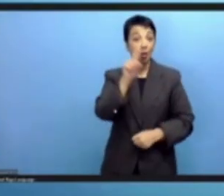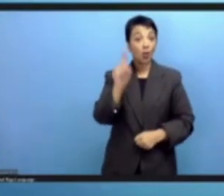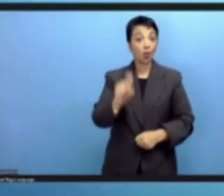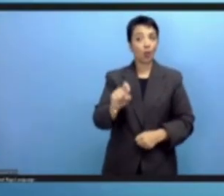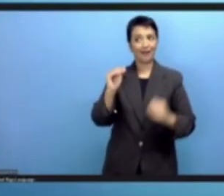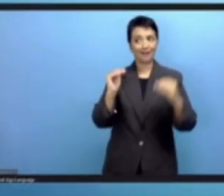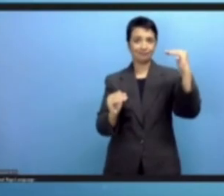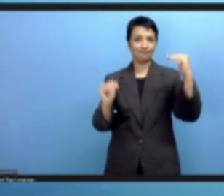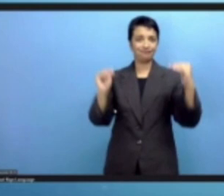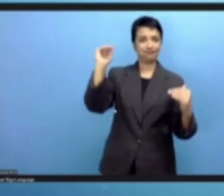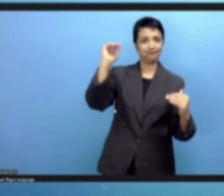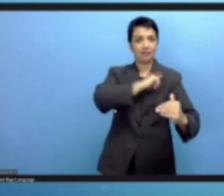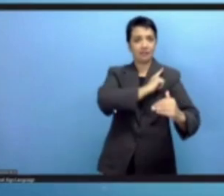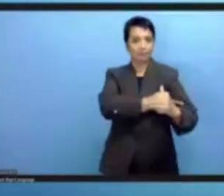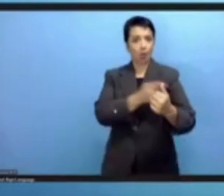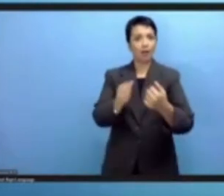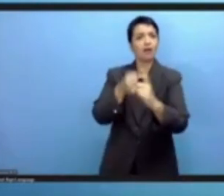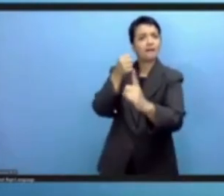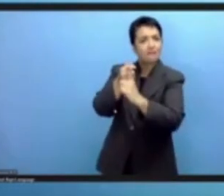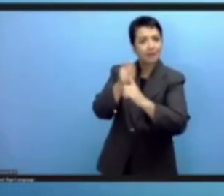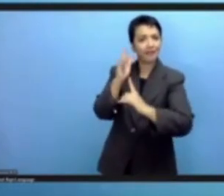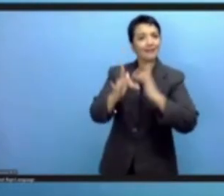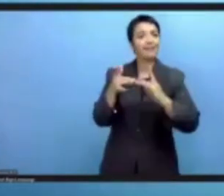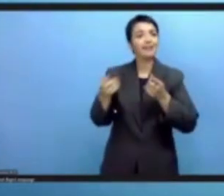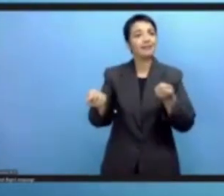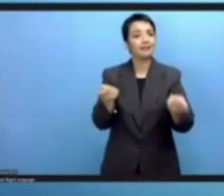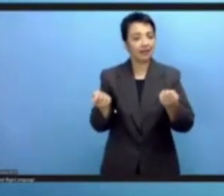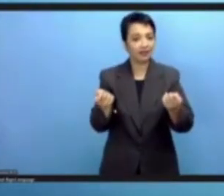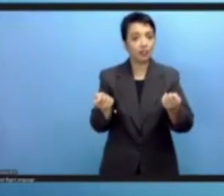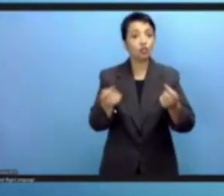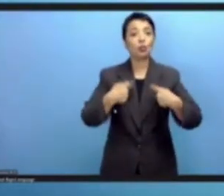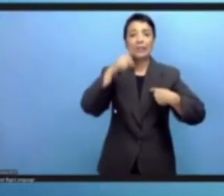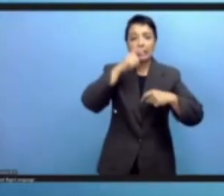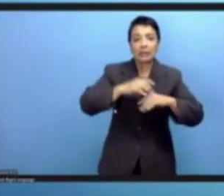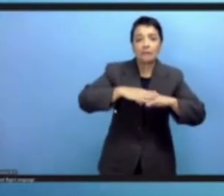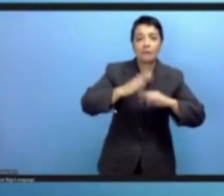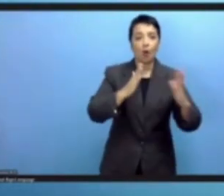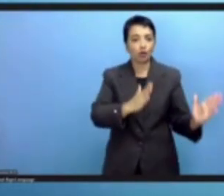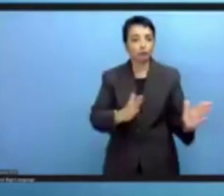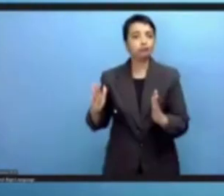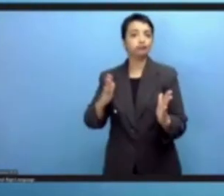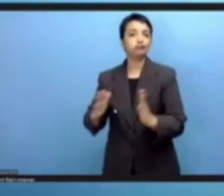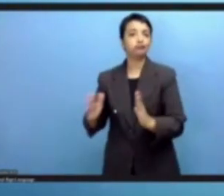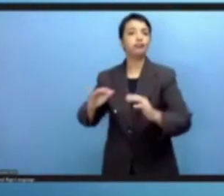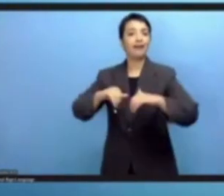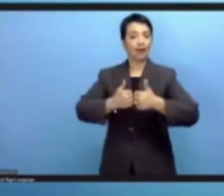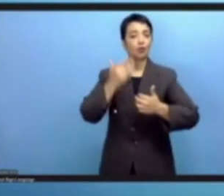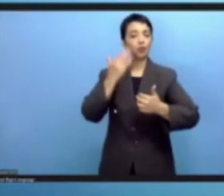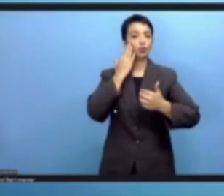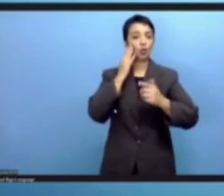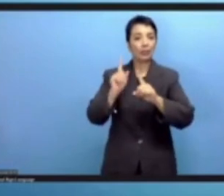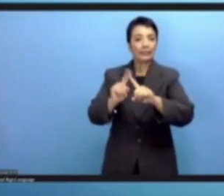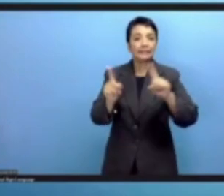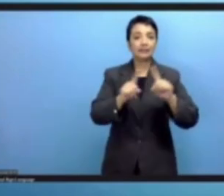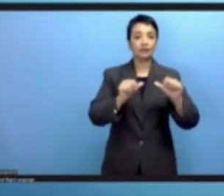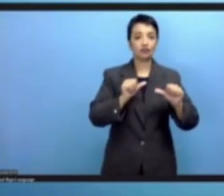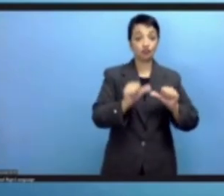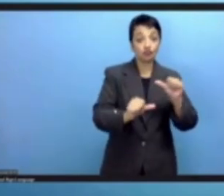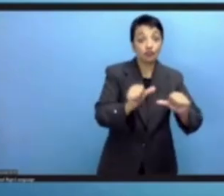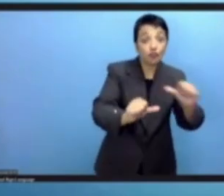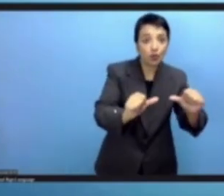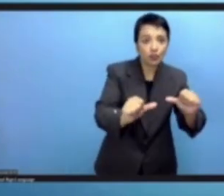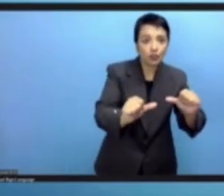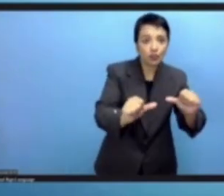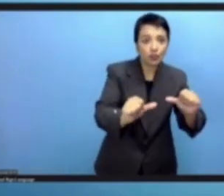nuestras prioridades y encontrar maneras de dar el mejor uso posible a los procesos internacionales existentes